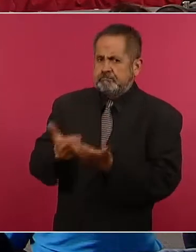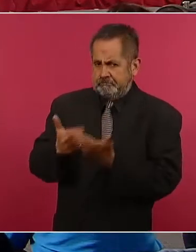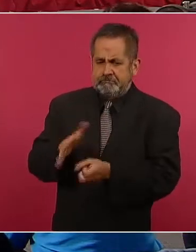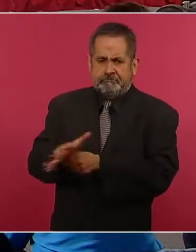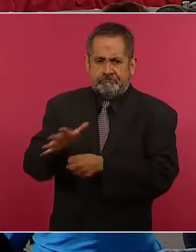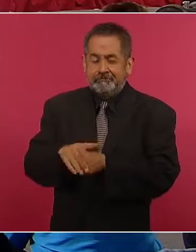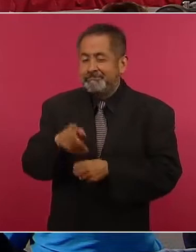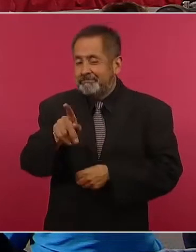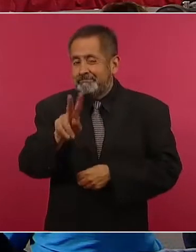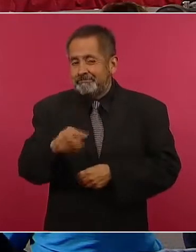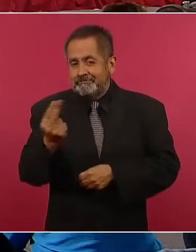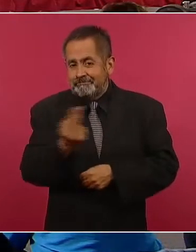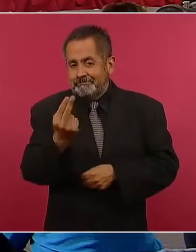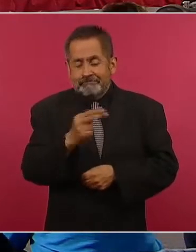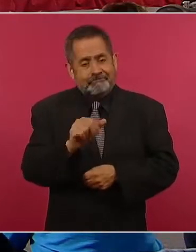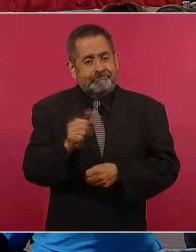pero necesitamos